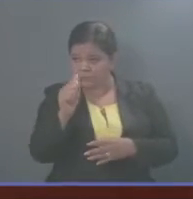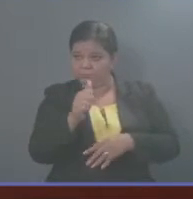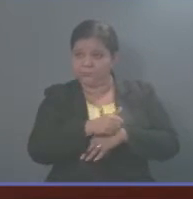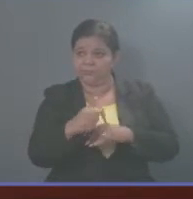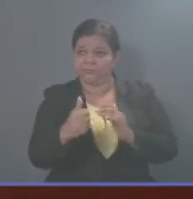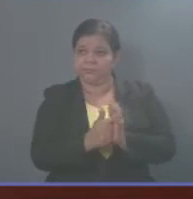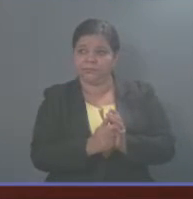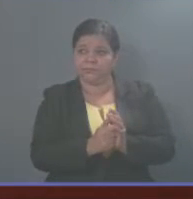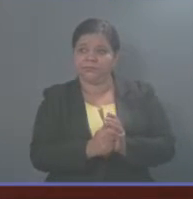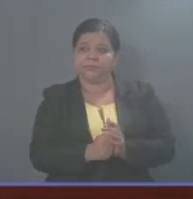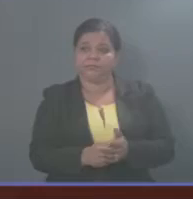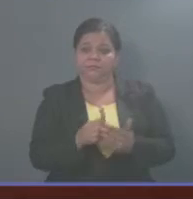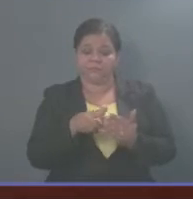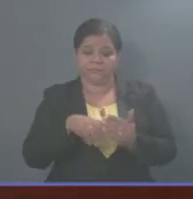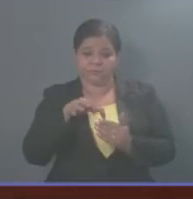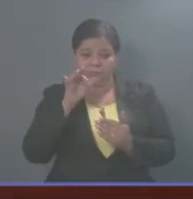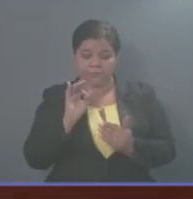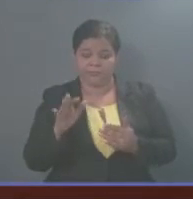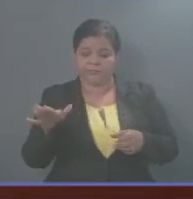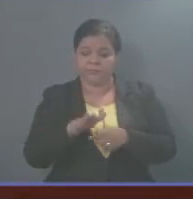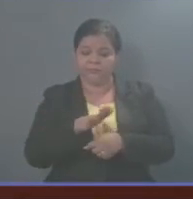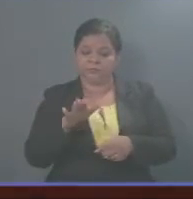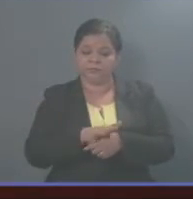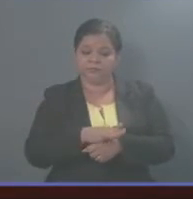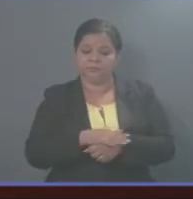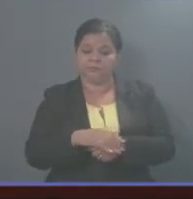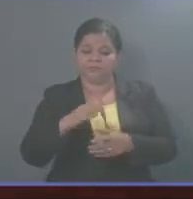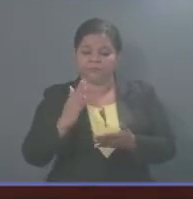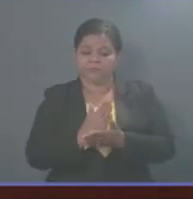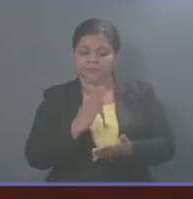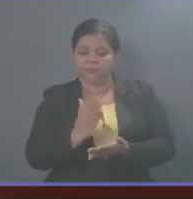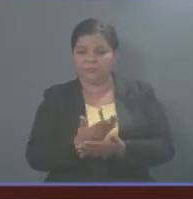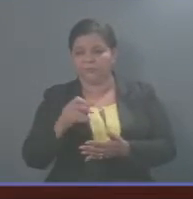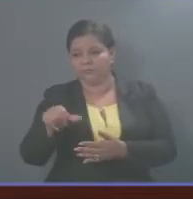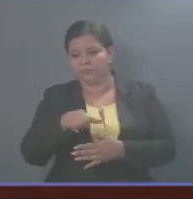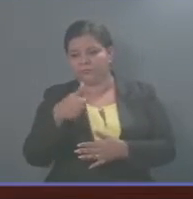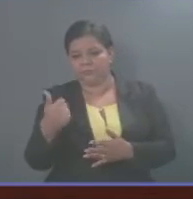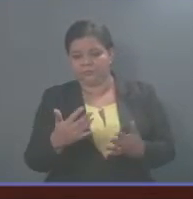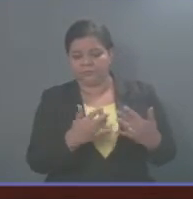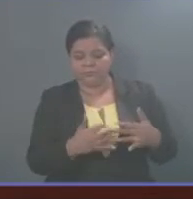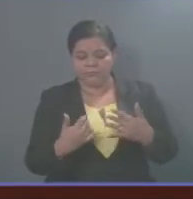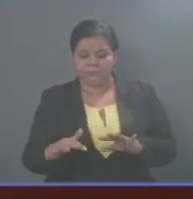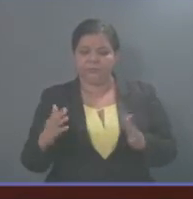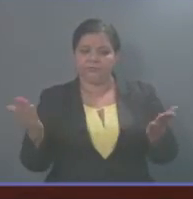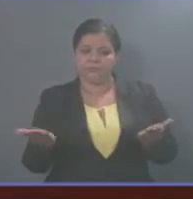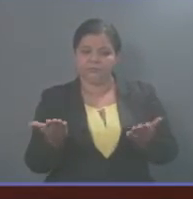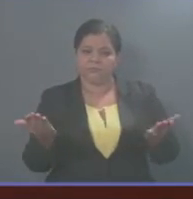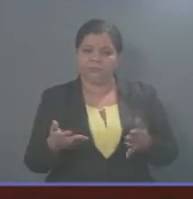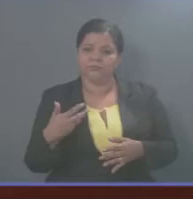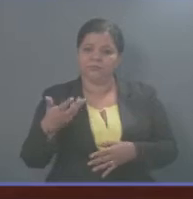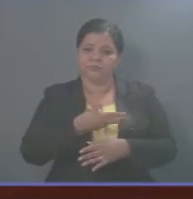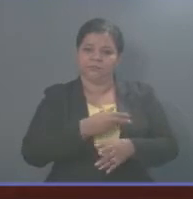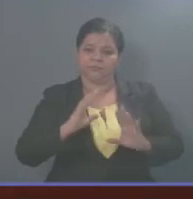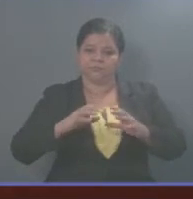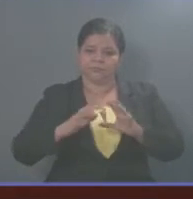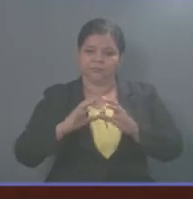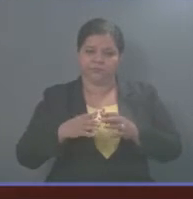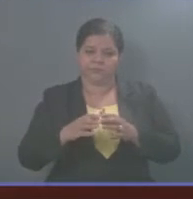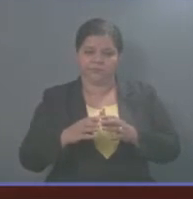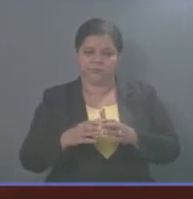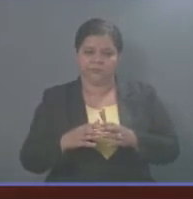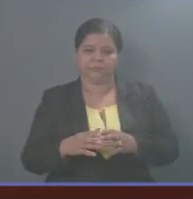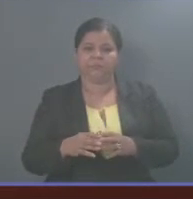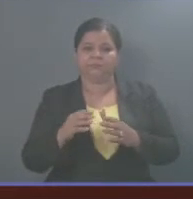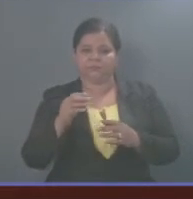el total de expedientes dictaminados pendientes de estudio y otras actividades realizadas por la Comisión en el periodo comprendido